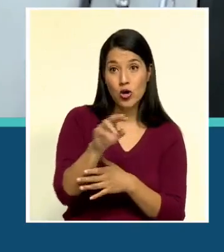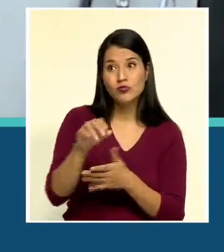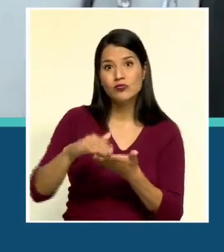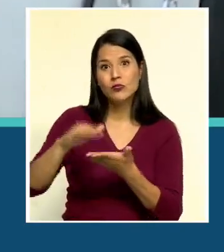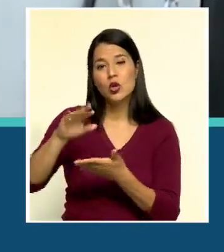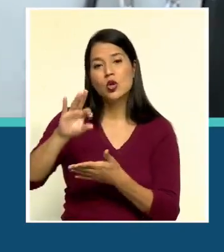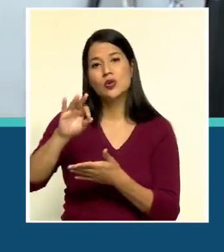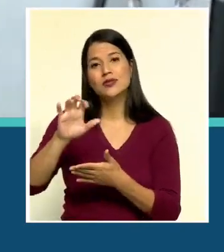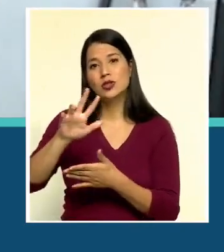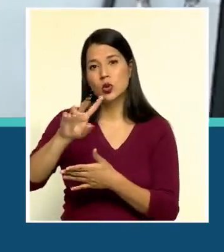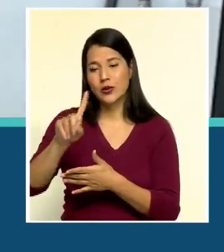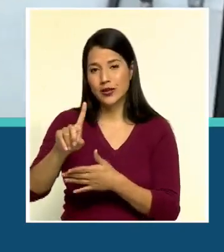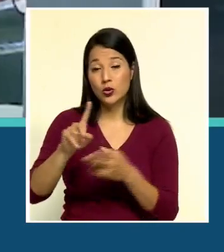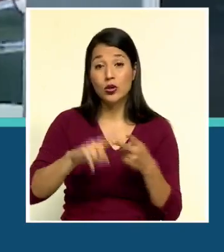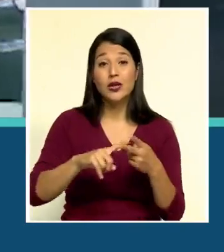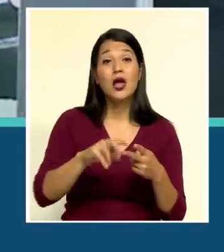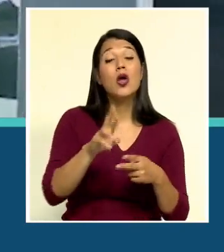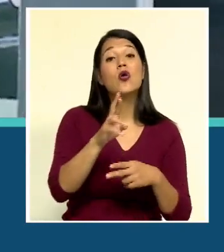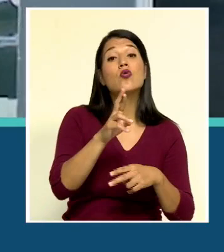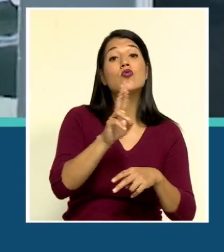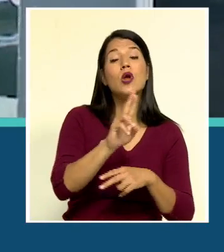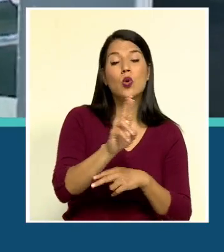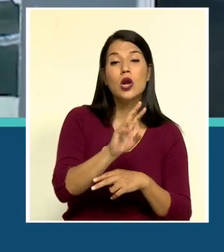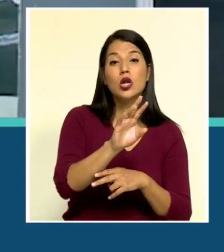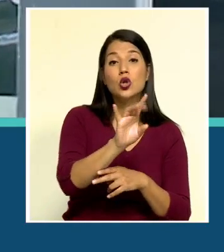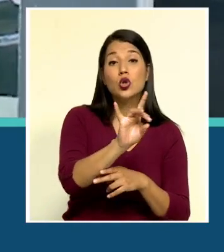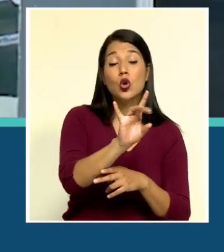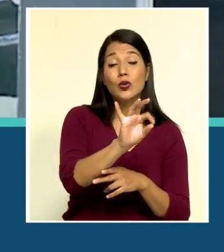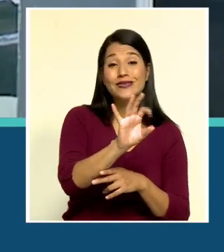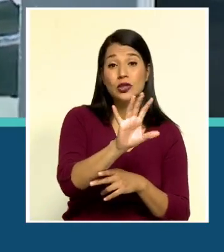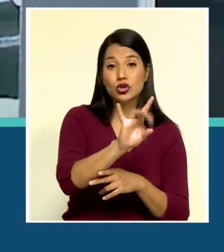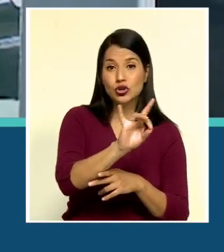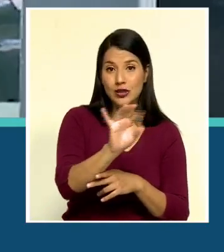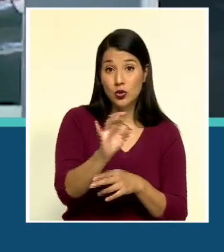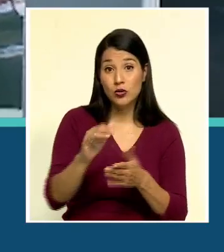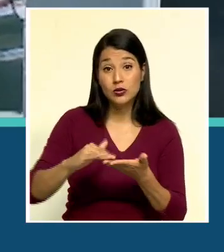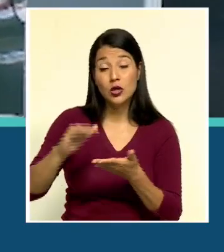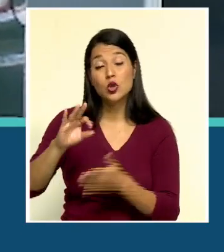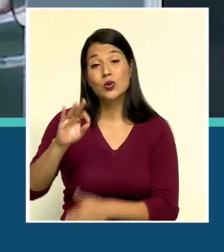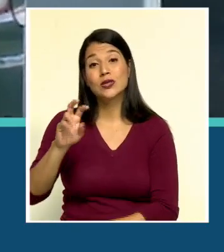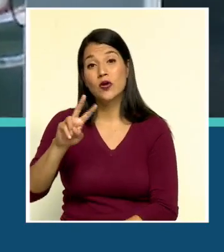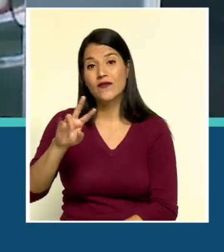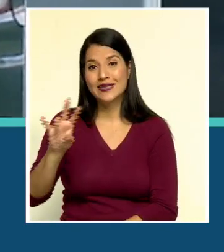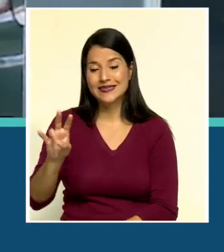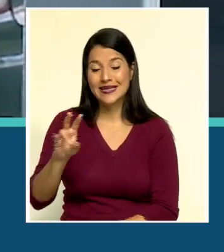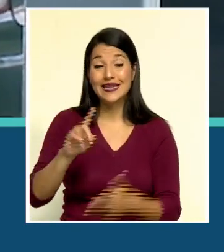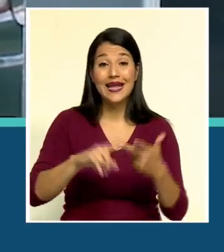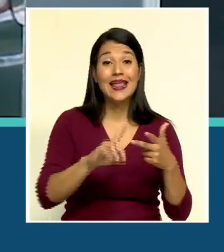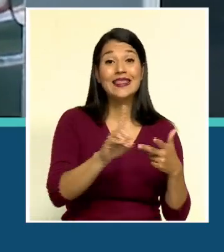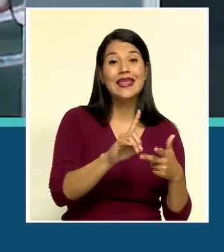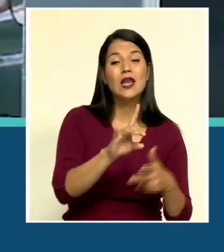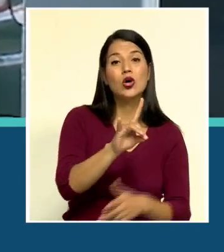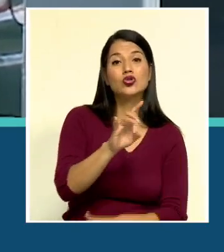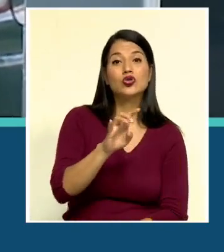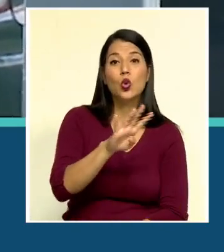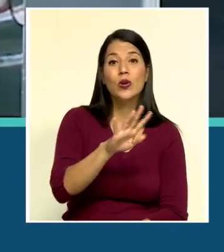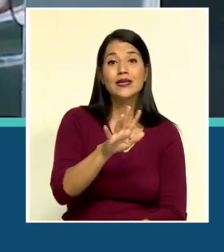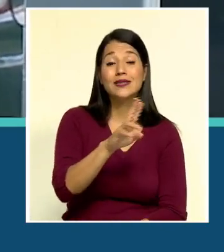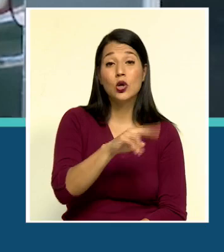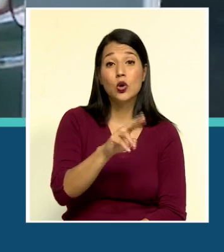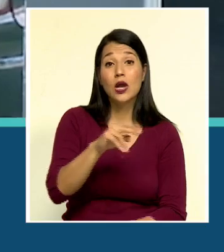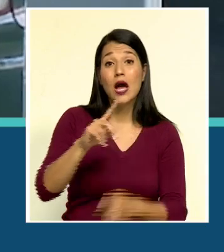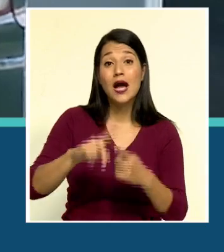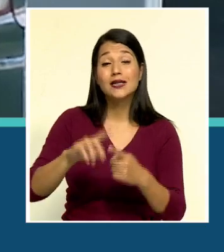951 colones, la regular de 889 colones a 927 colones y el diésel de 845 colones